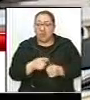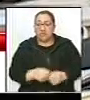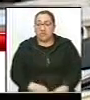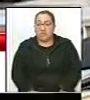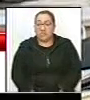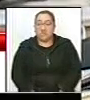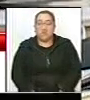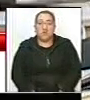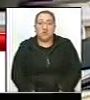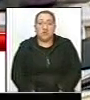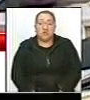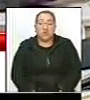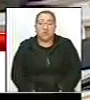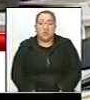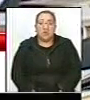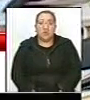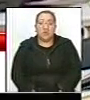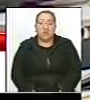en una zona de